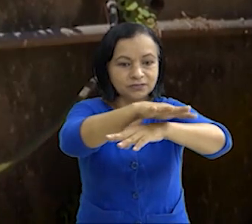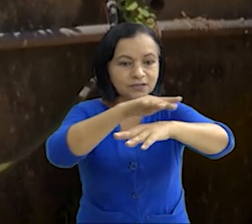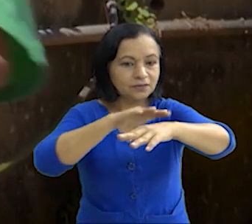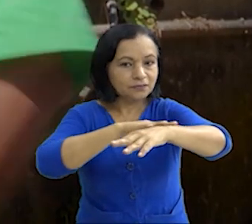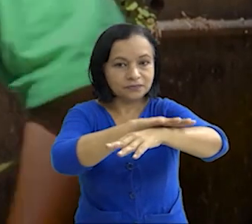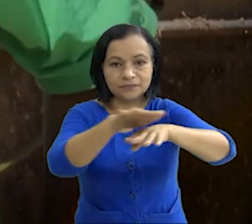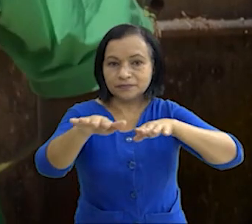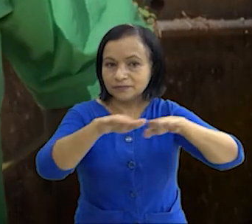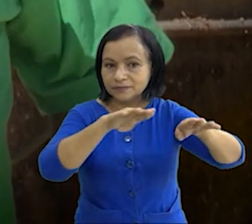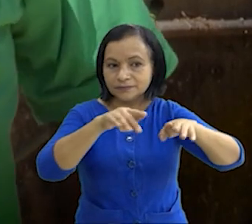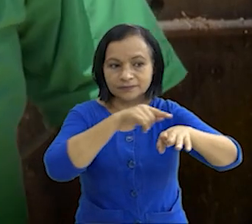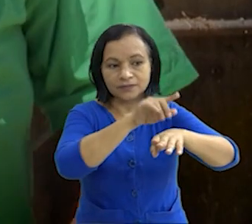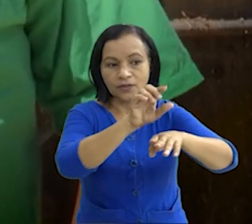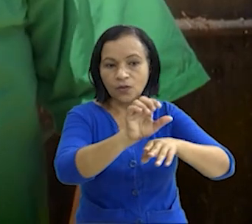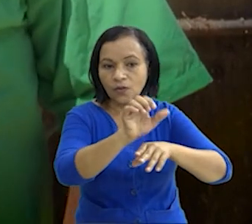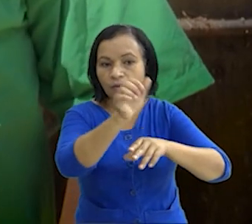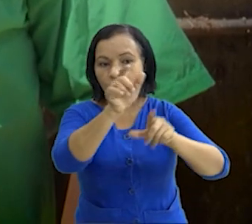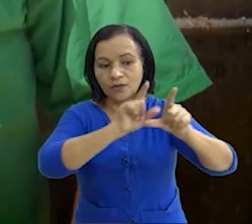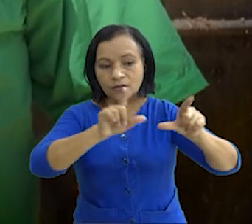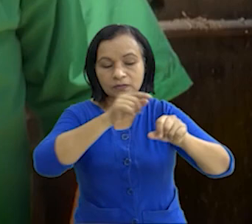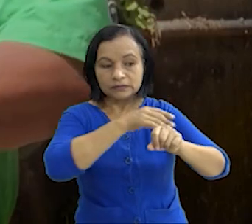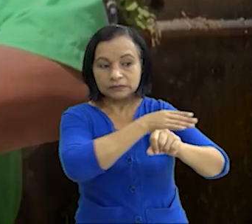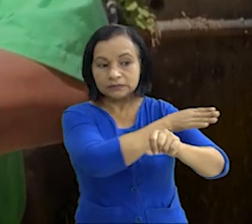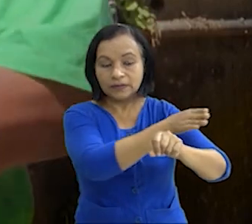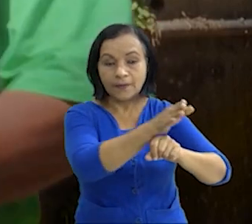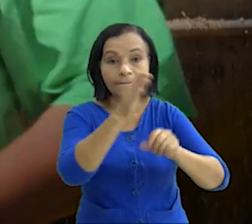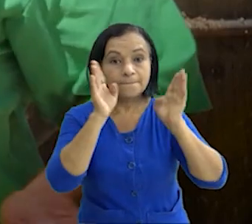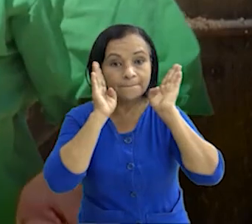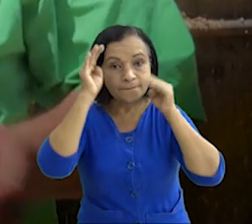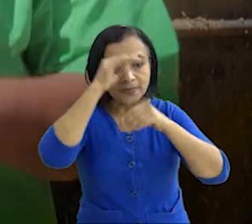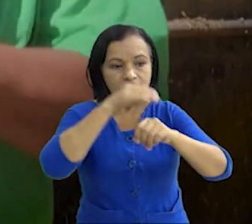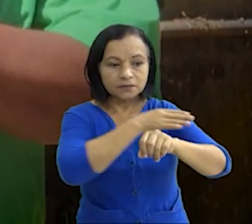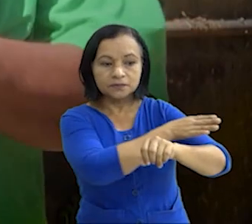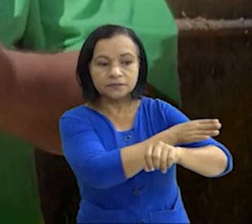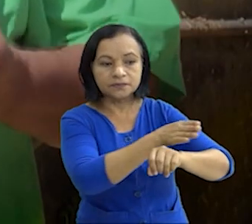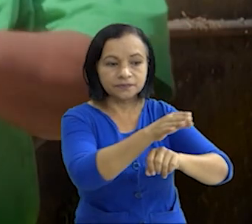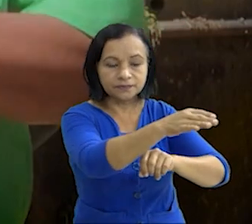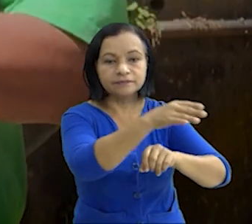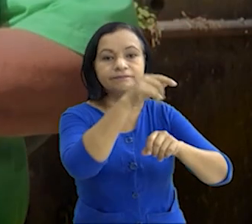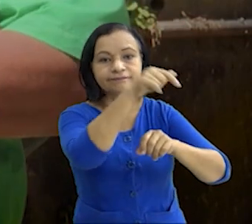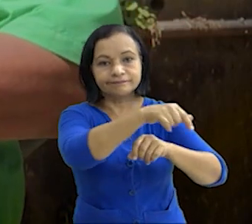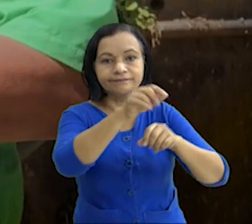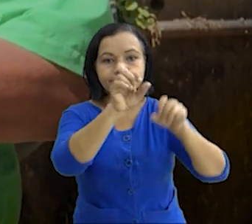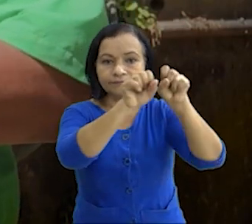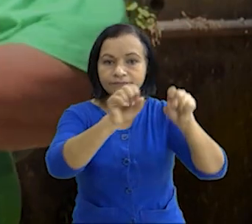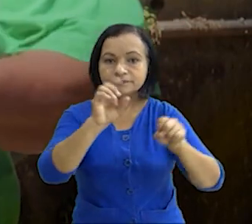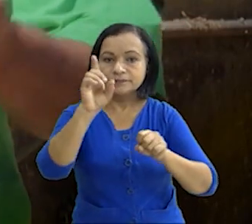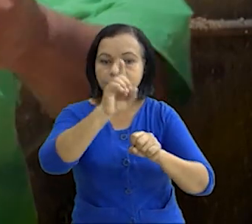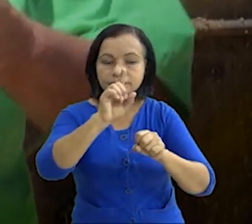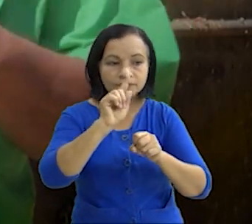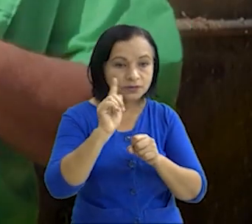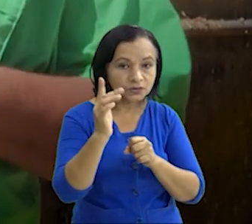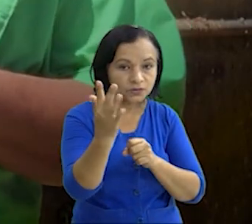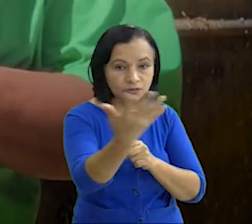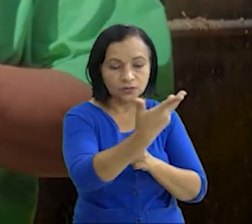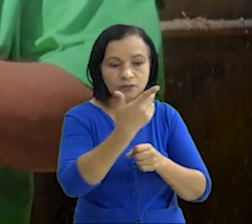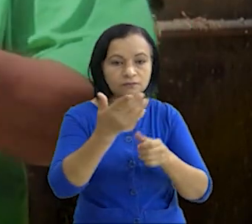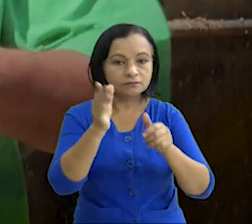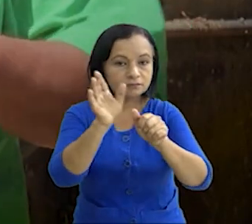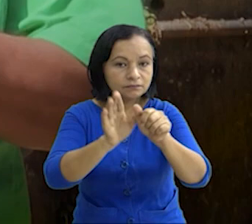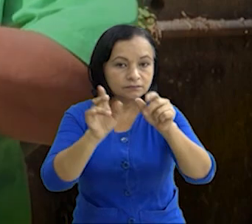que ocupar un territorio privado y los venimos hacia acá, pues ya todos los equipos, cada